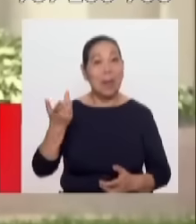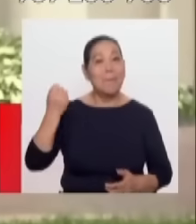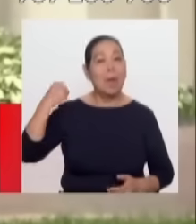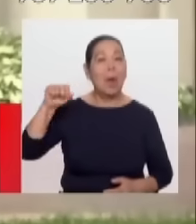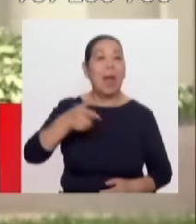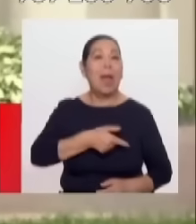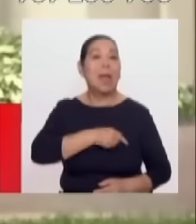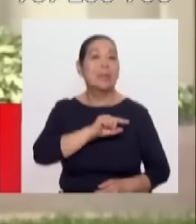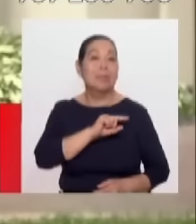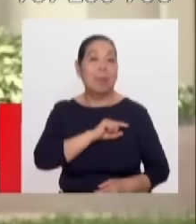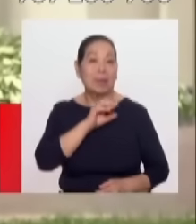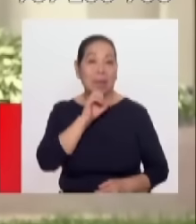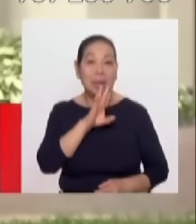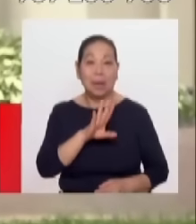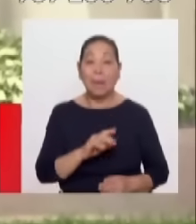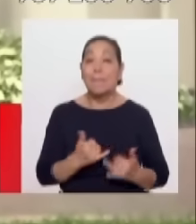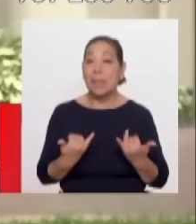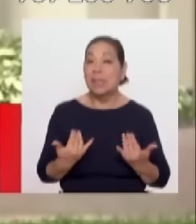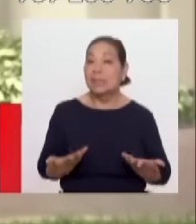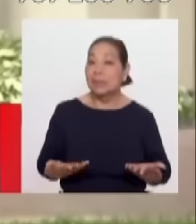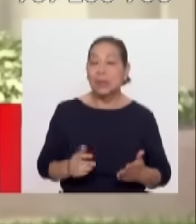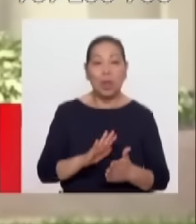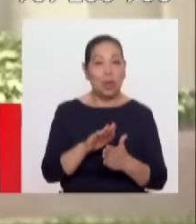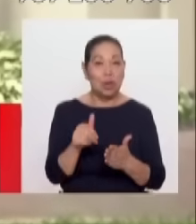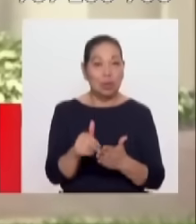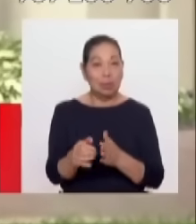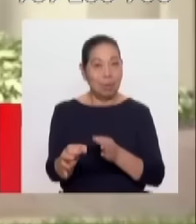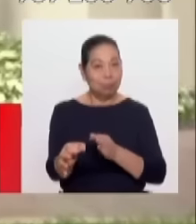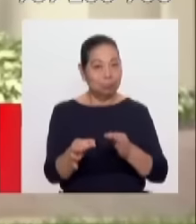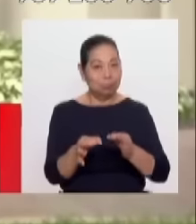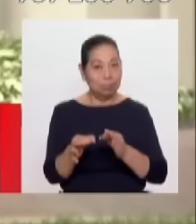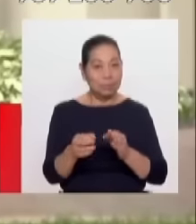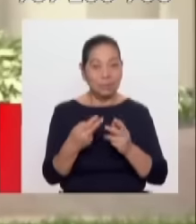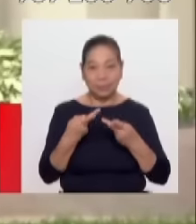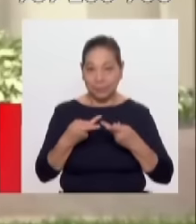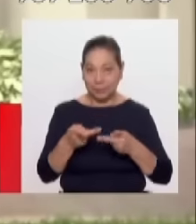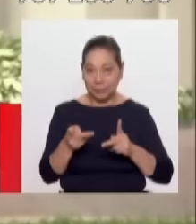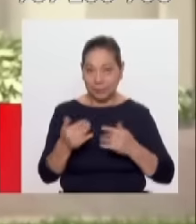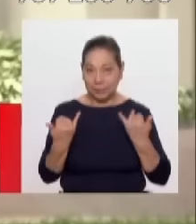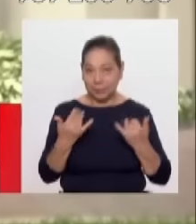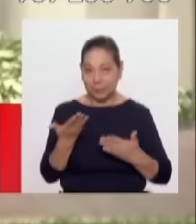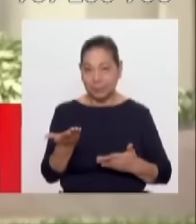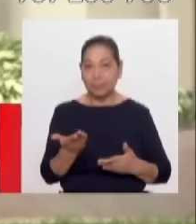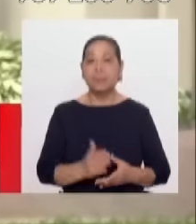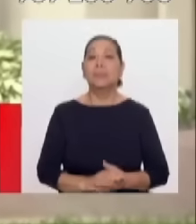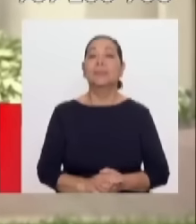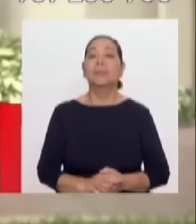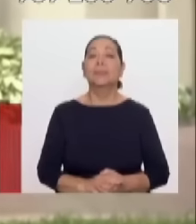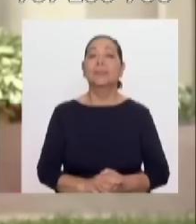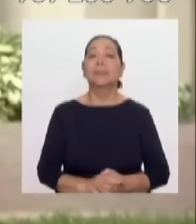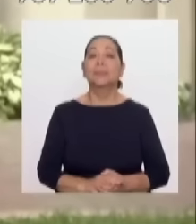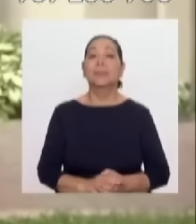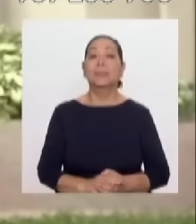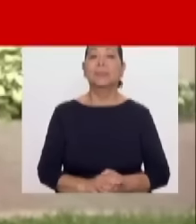a España, como bien señalan, pero vamos a conocer todos los detalles en la nota informativa a continuación.